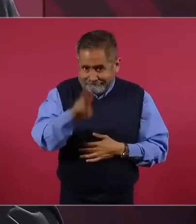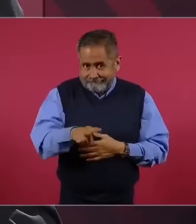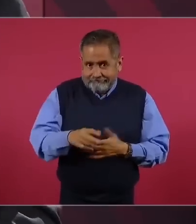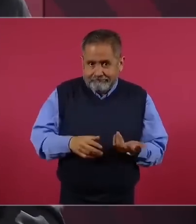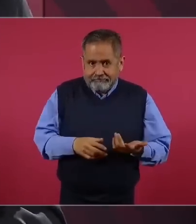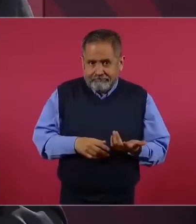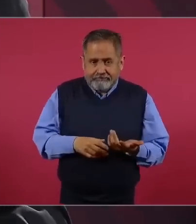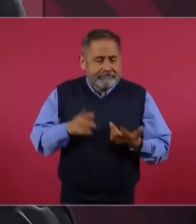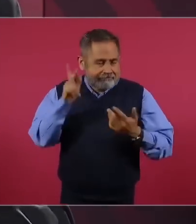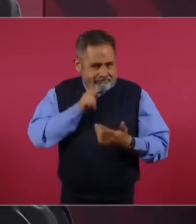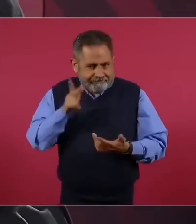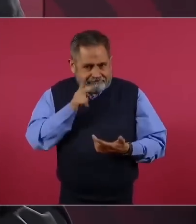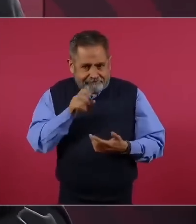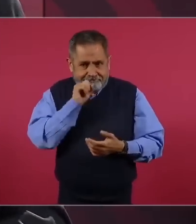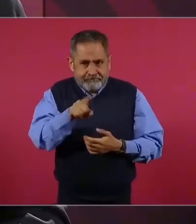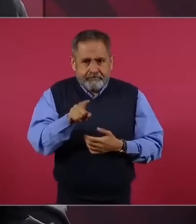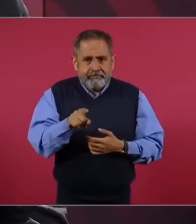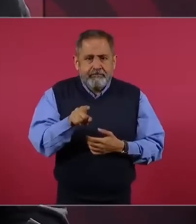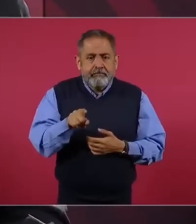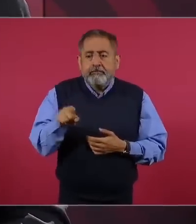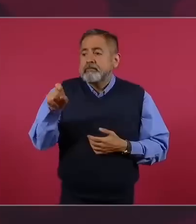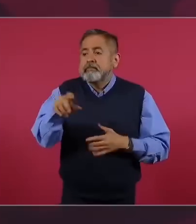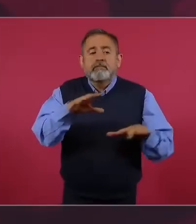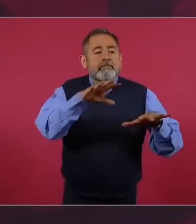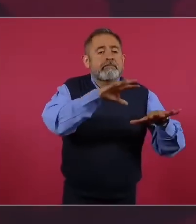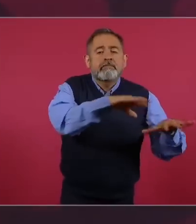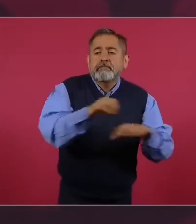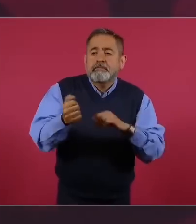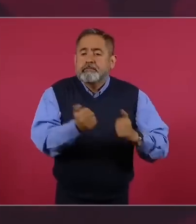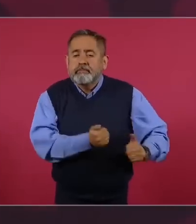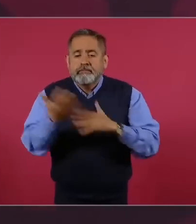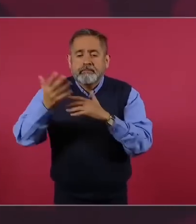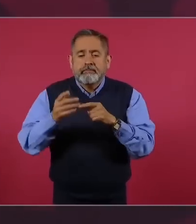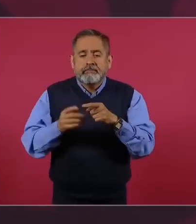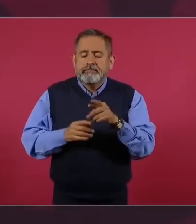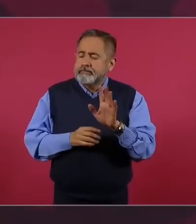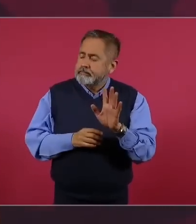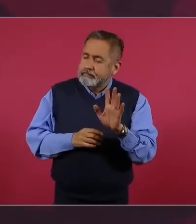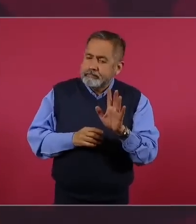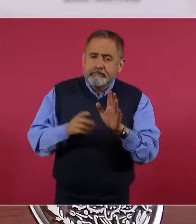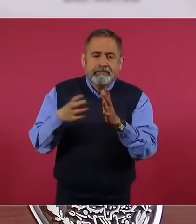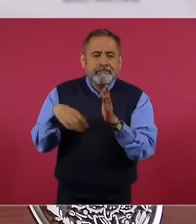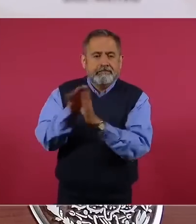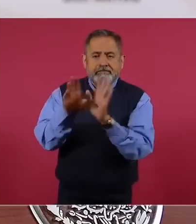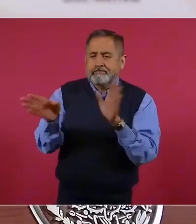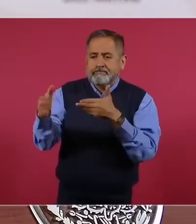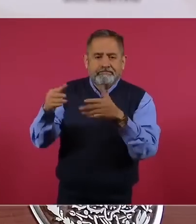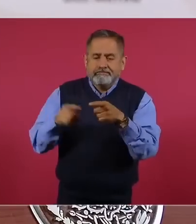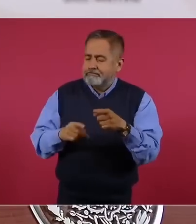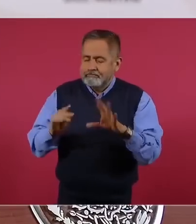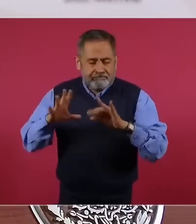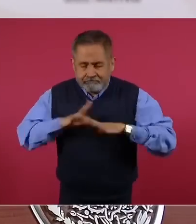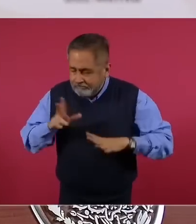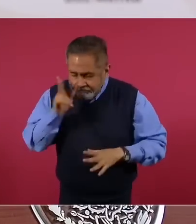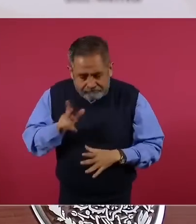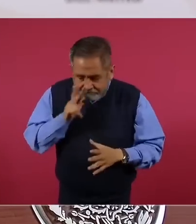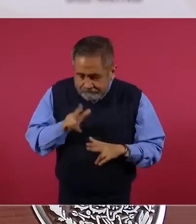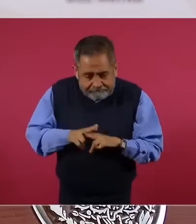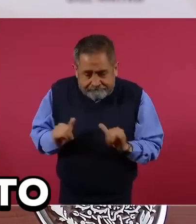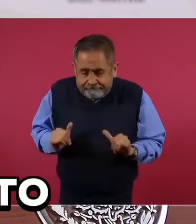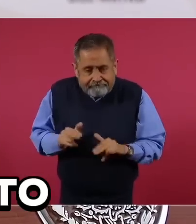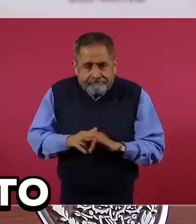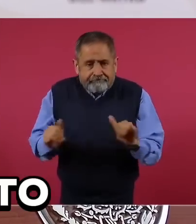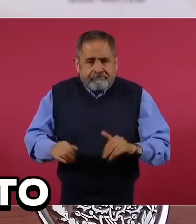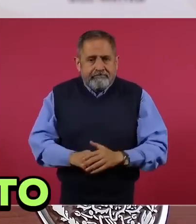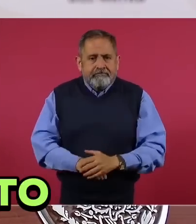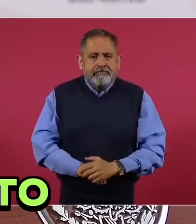como también el hecho de que se hayan llevado a los jóvenes al cuartel, no existen pruebas. ¿Y que